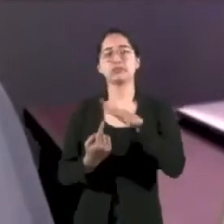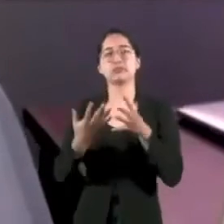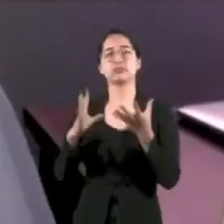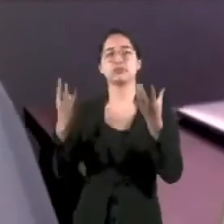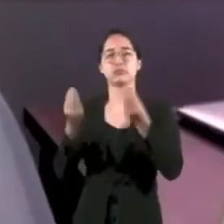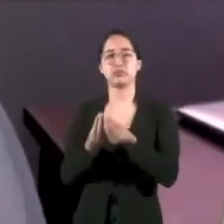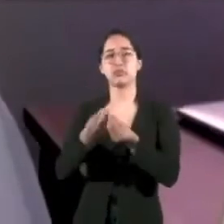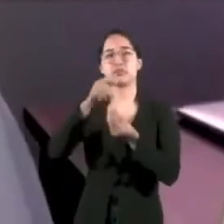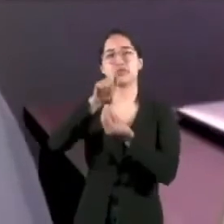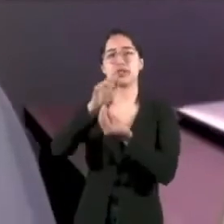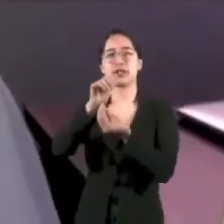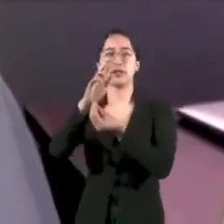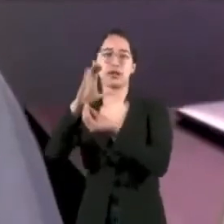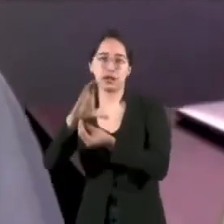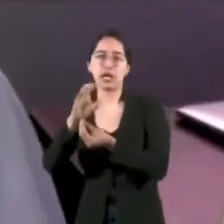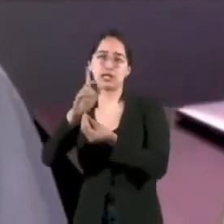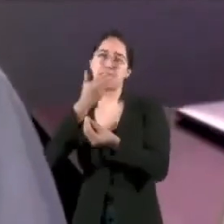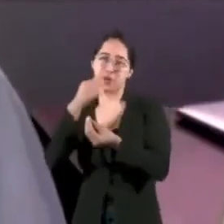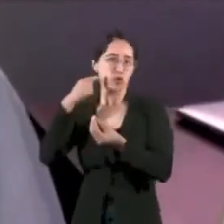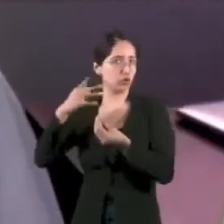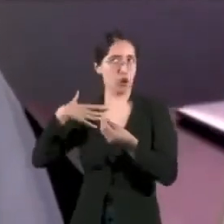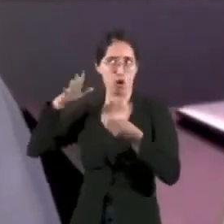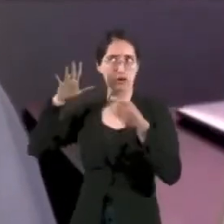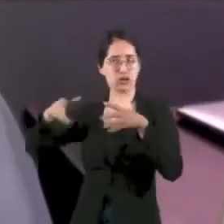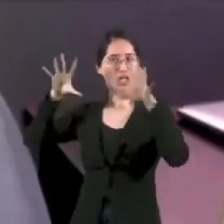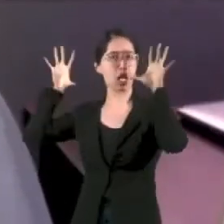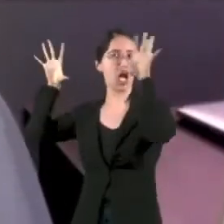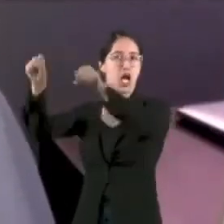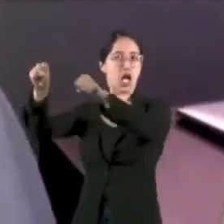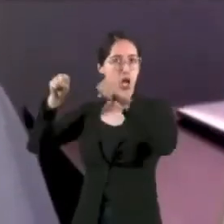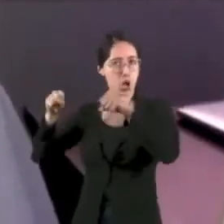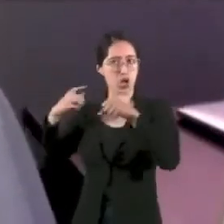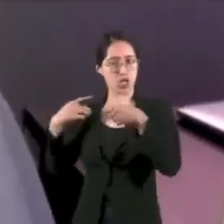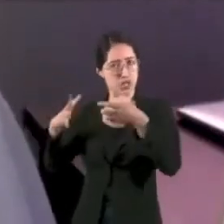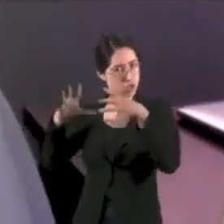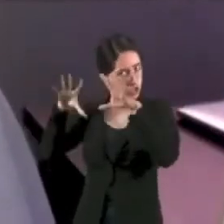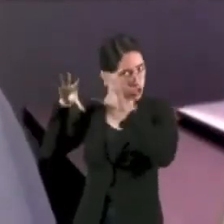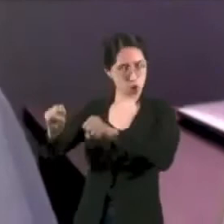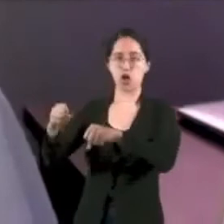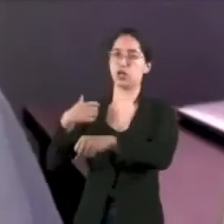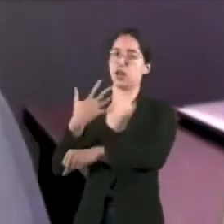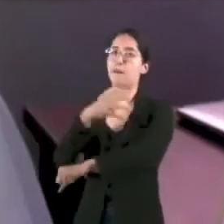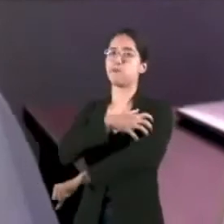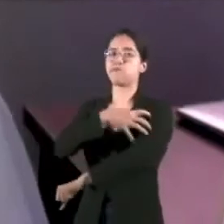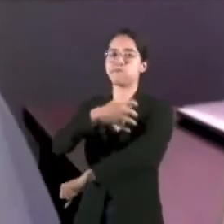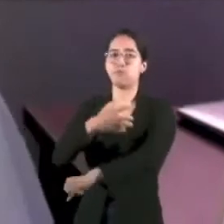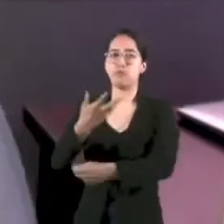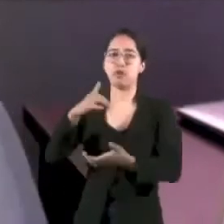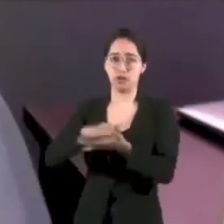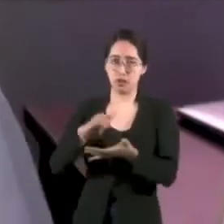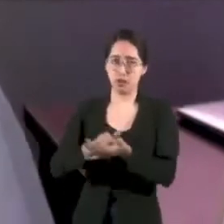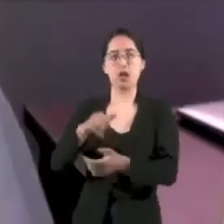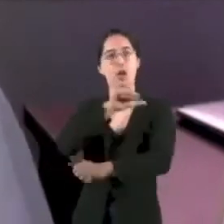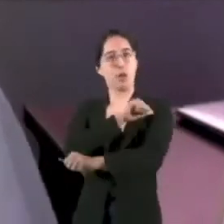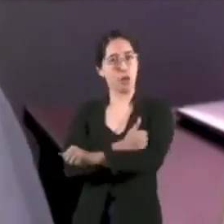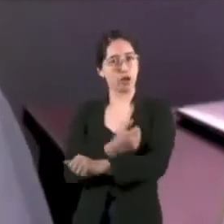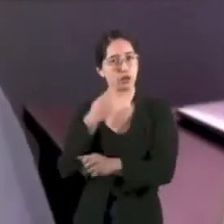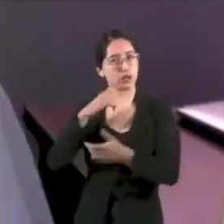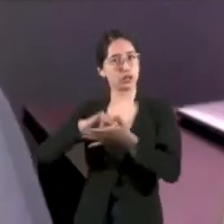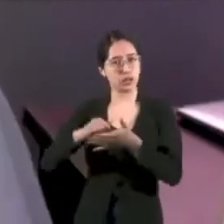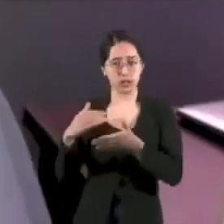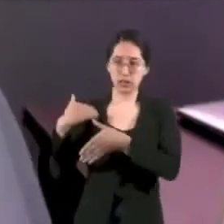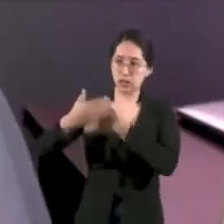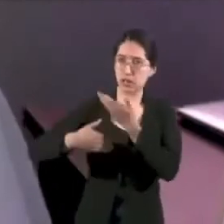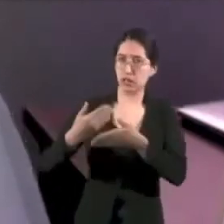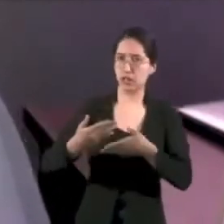la toma del poder para tener un programa, el programa agrario de los guerrilleros, aprobado allá en una asamblea en Marquetalia, y que tiene la visión,